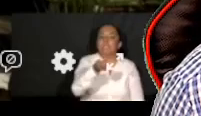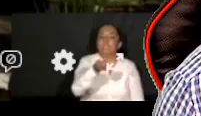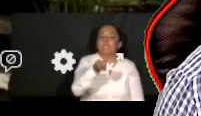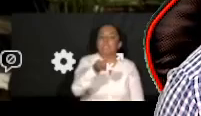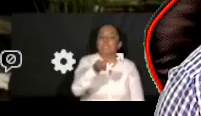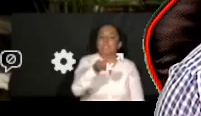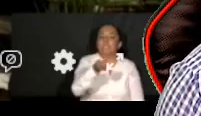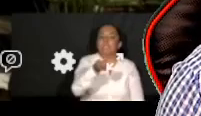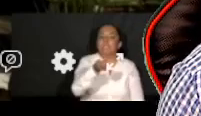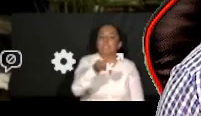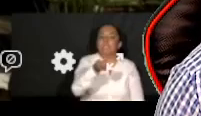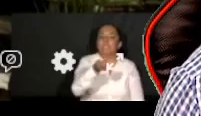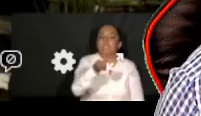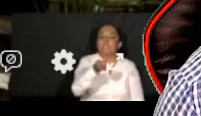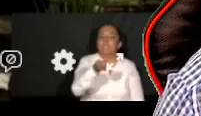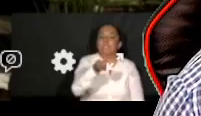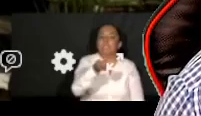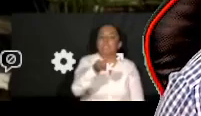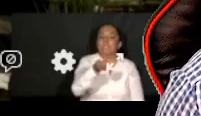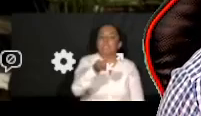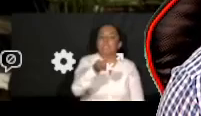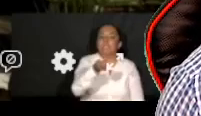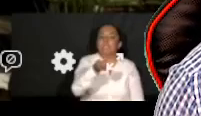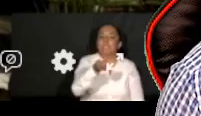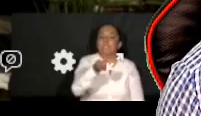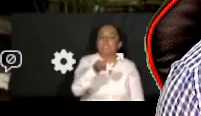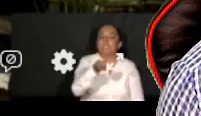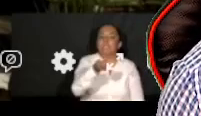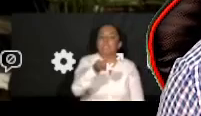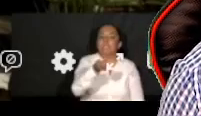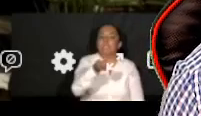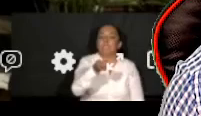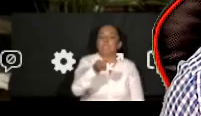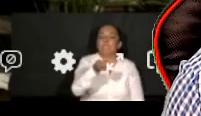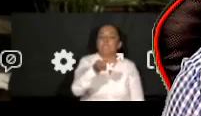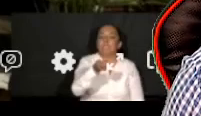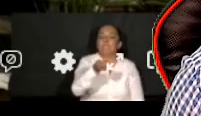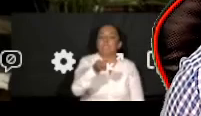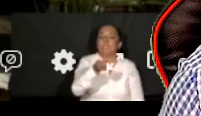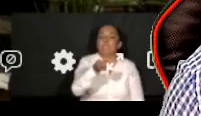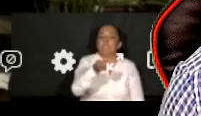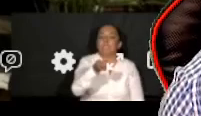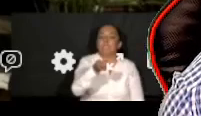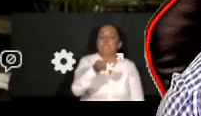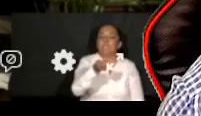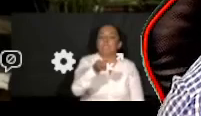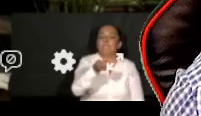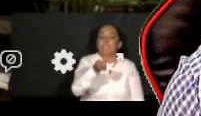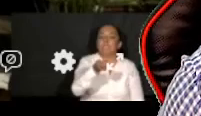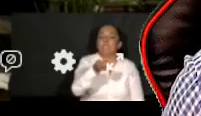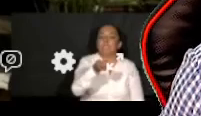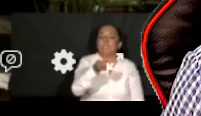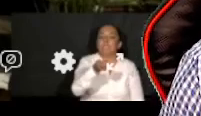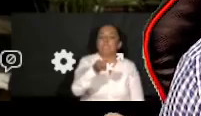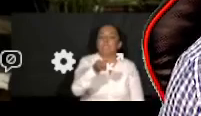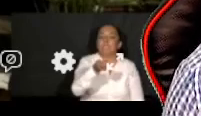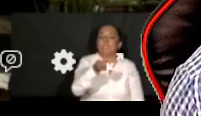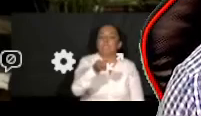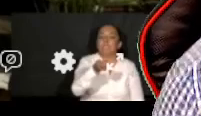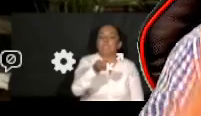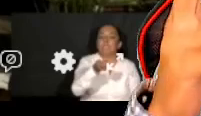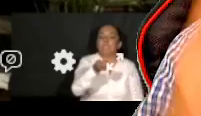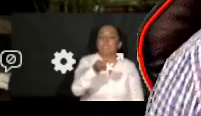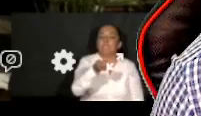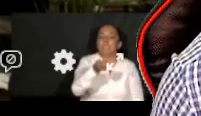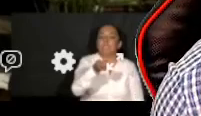esta situación. Obviamente, es muy importante para nosotros. Y obviamente, también eso ayuda a que esto se replique y que llegue más gente y se entere de lo que está